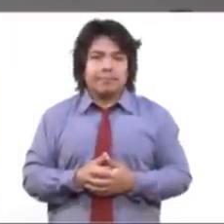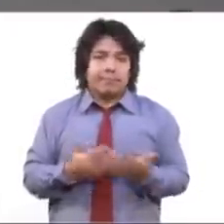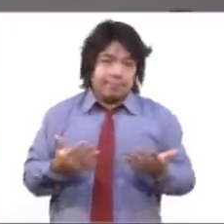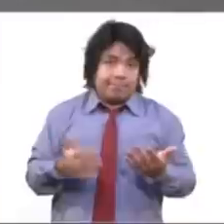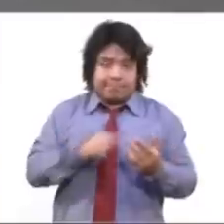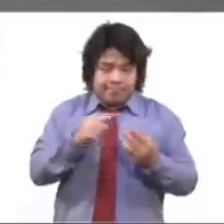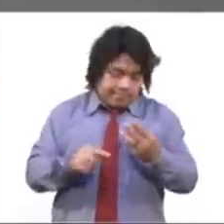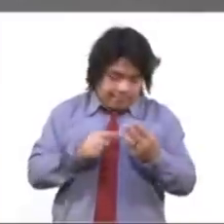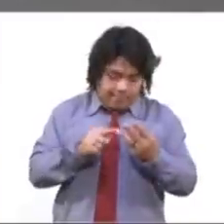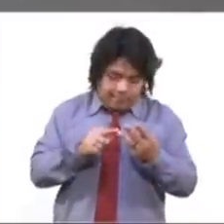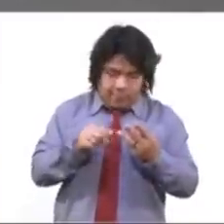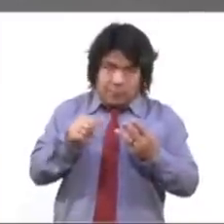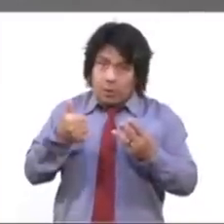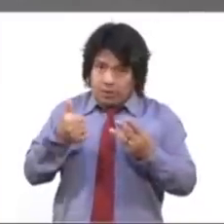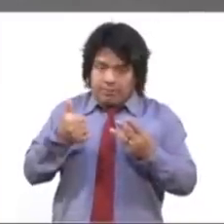Siguiente tema.